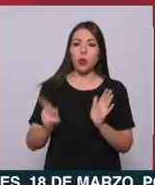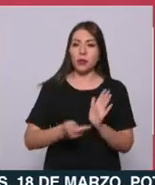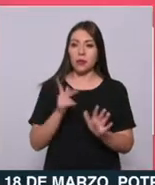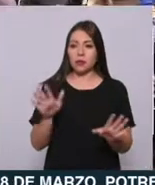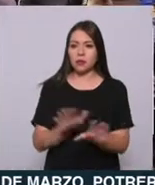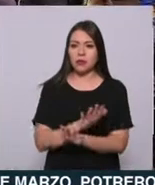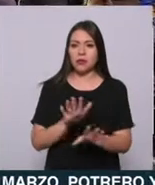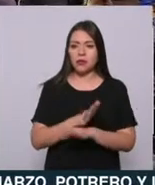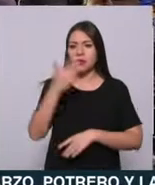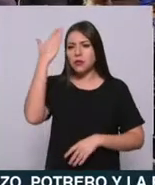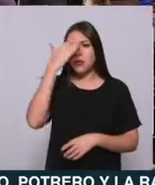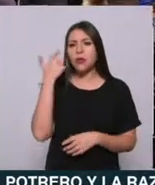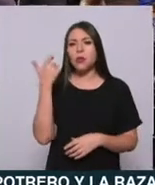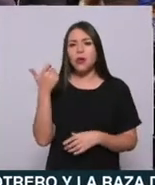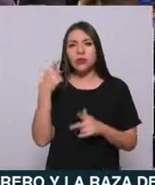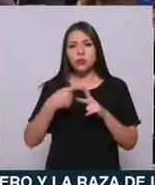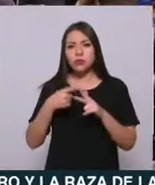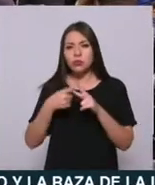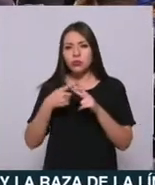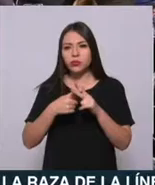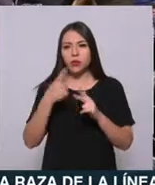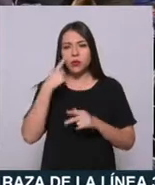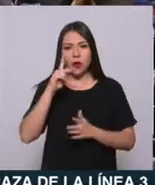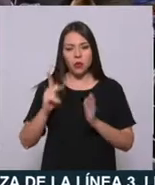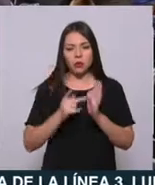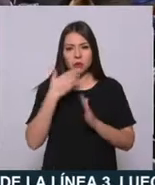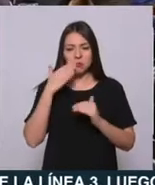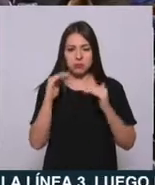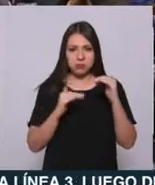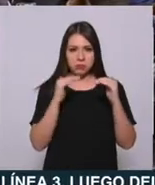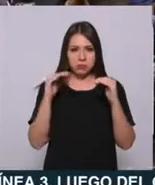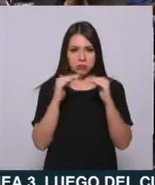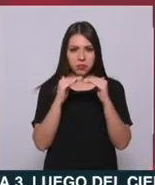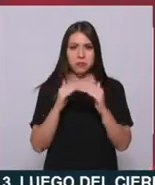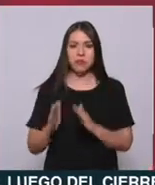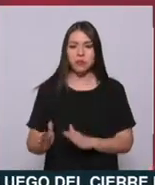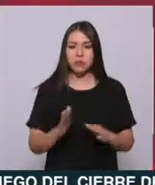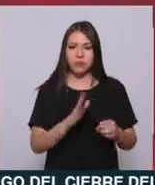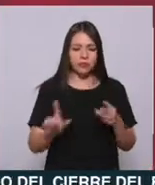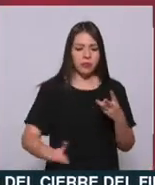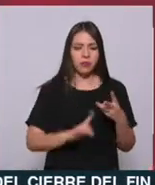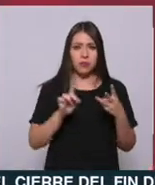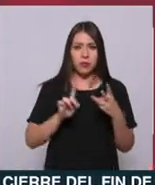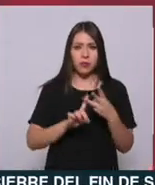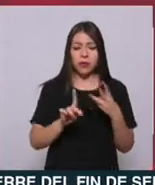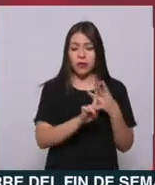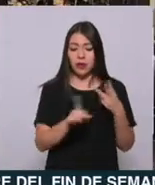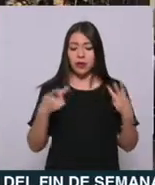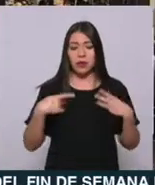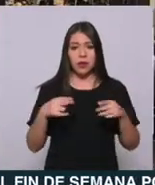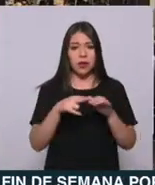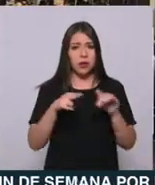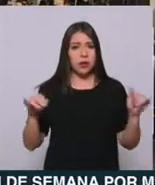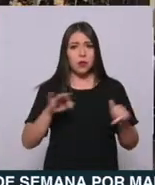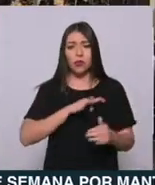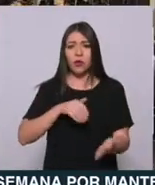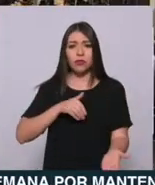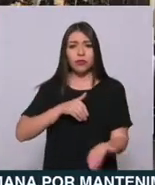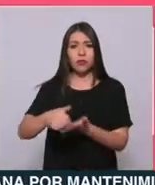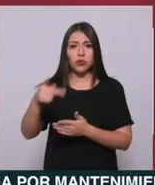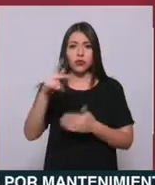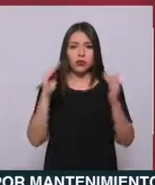esos créditos. La tercera medida está relacionada a la instrucción presidencial de que ningún trabajador sea desalojado de su